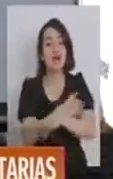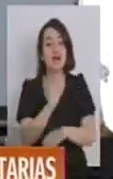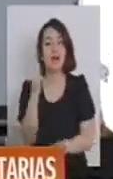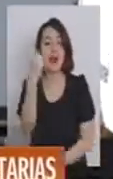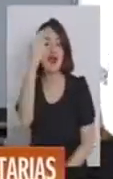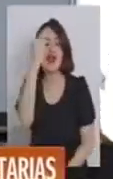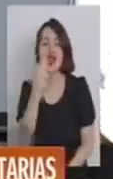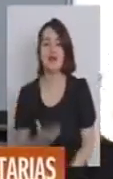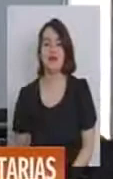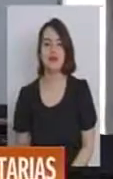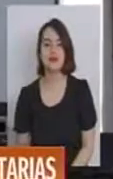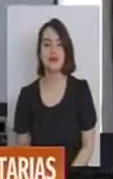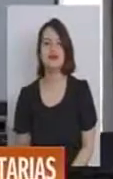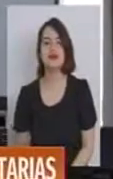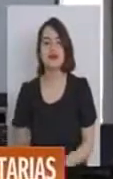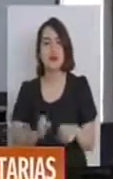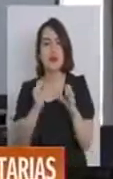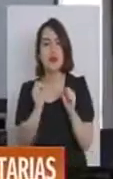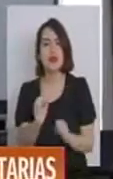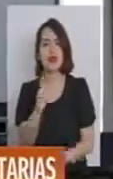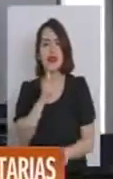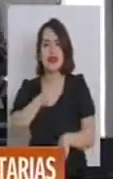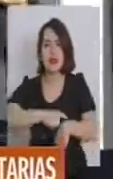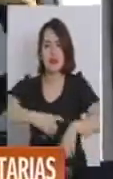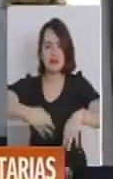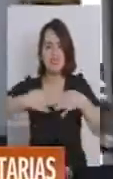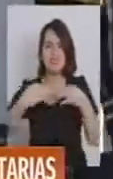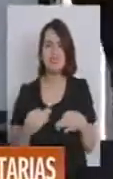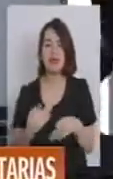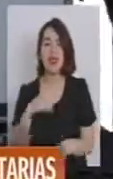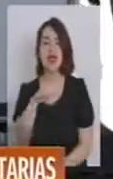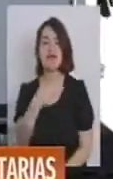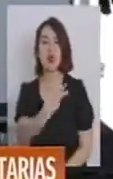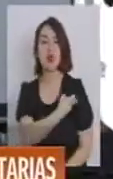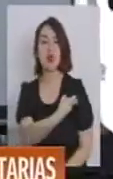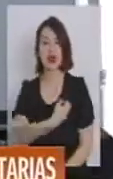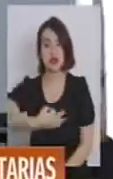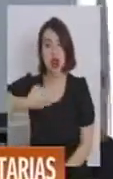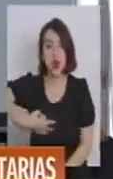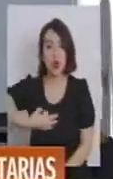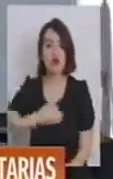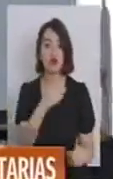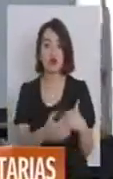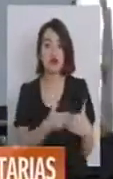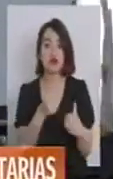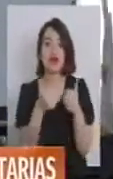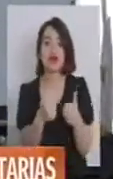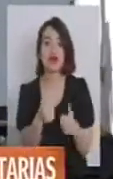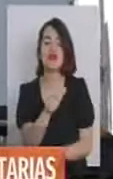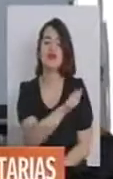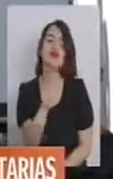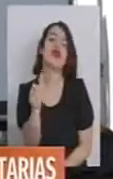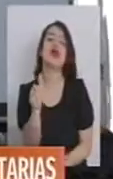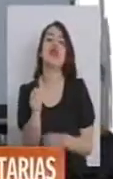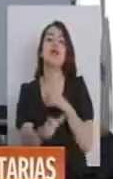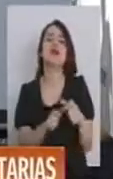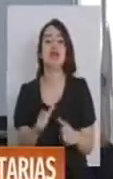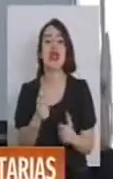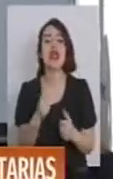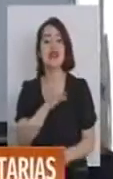día, poder tener en tiempo oportuno una vacuna segura y eficaz para todos los compatriotas que lo